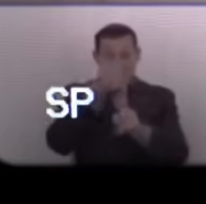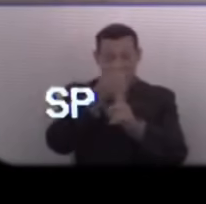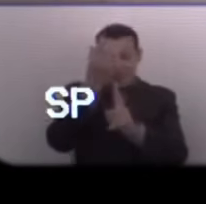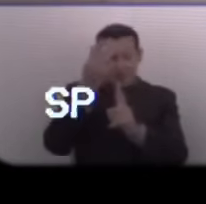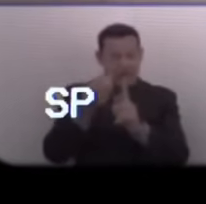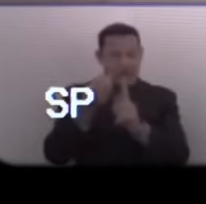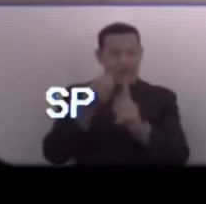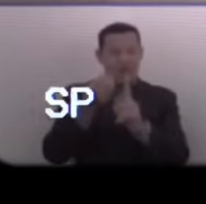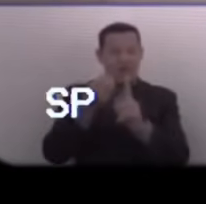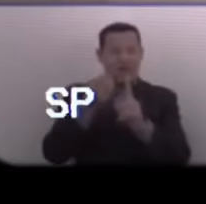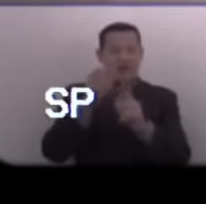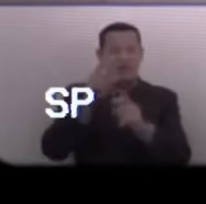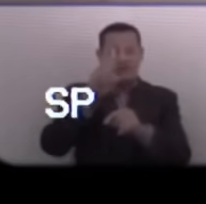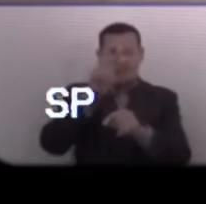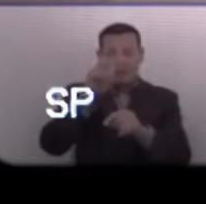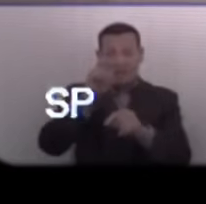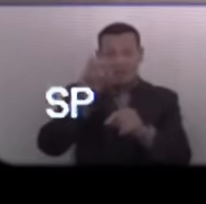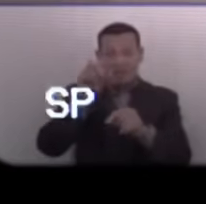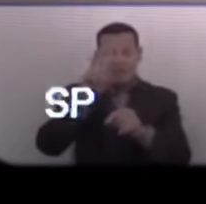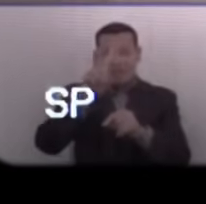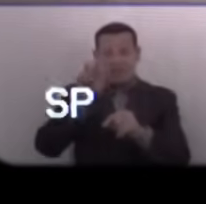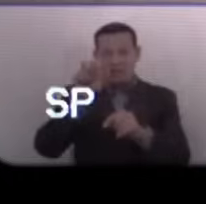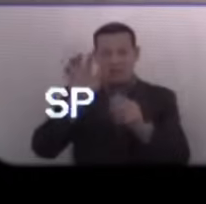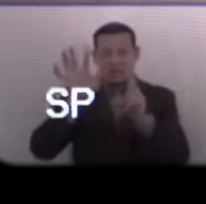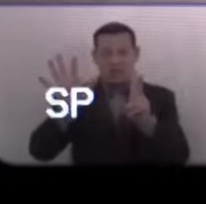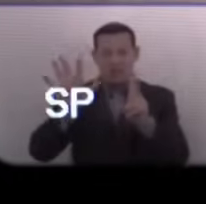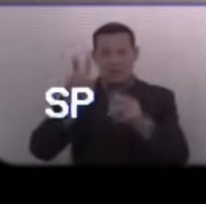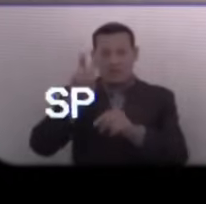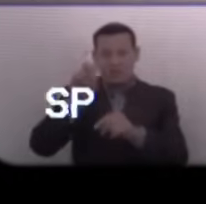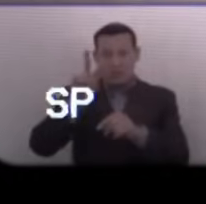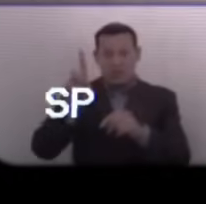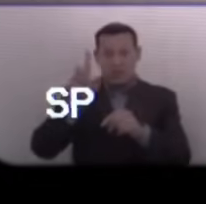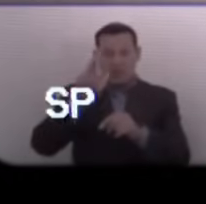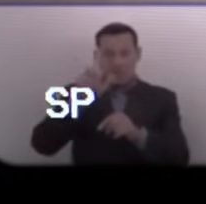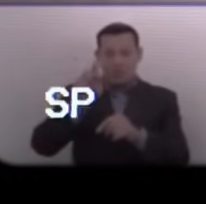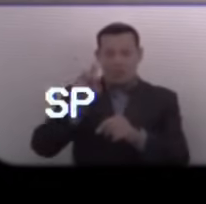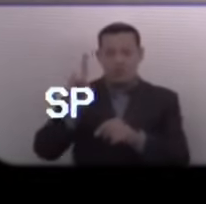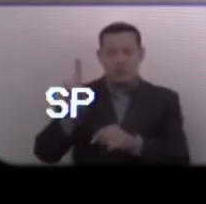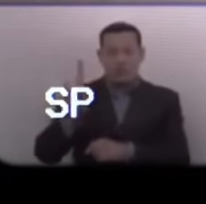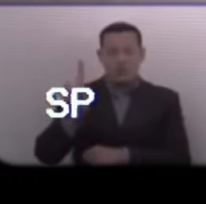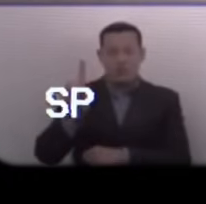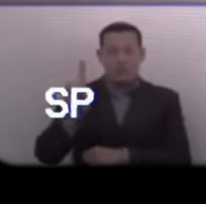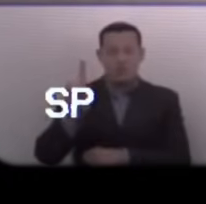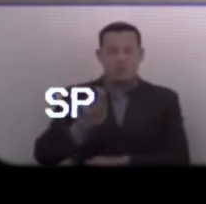diarios, 2020 3.7 y 2021 3.1.